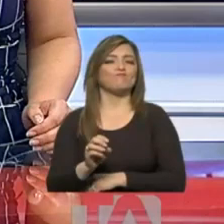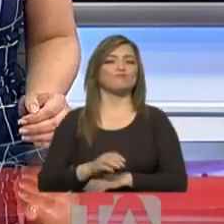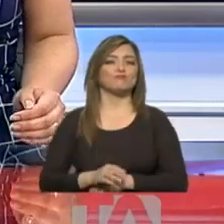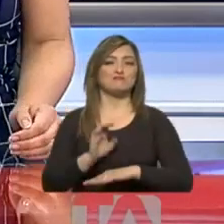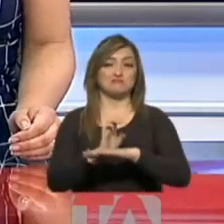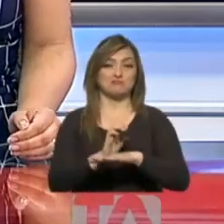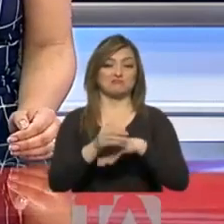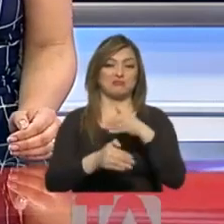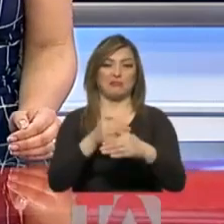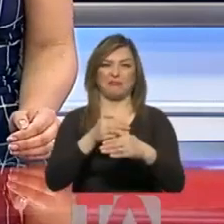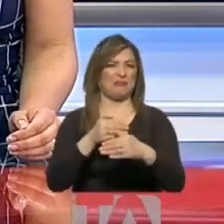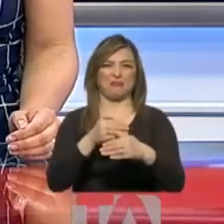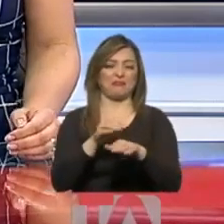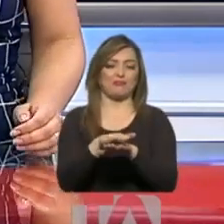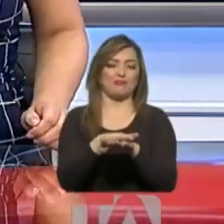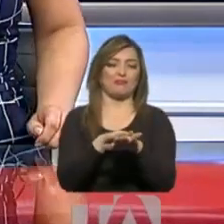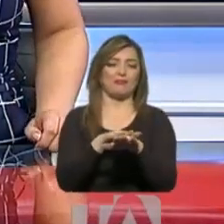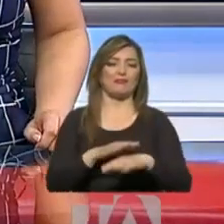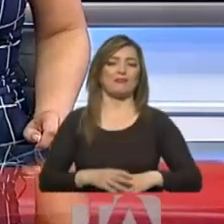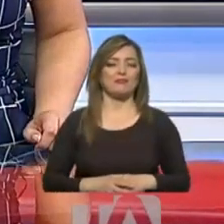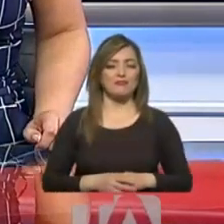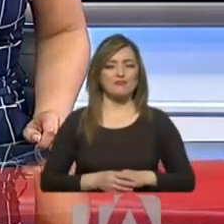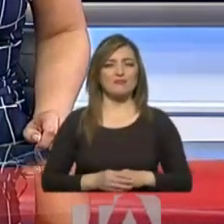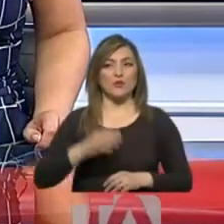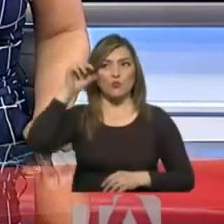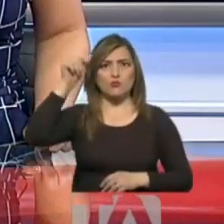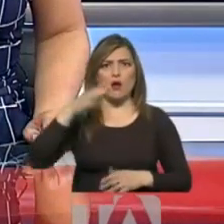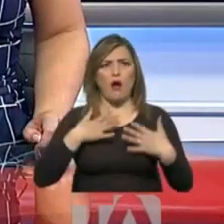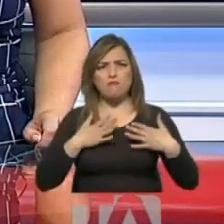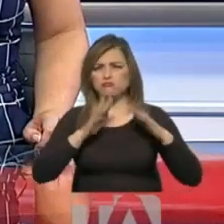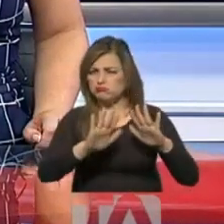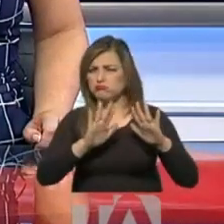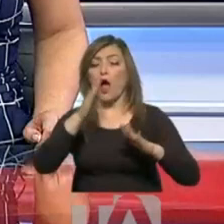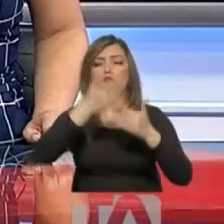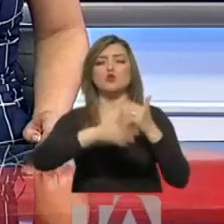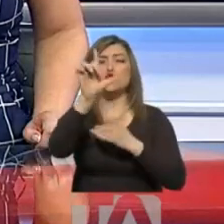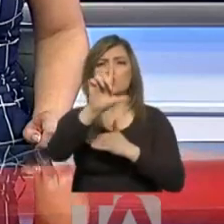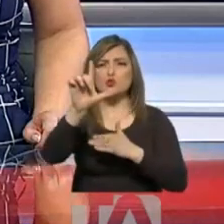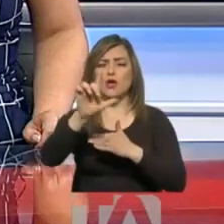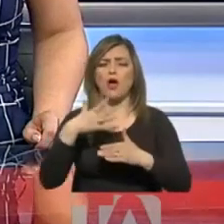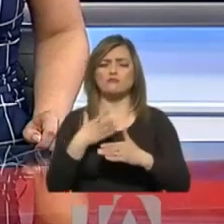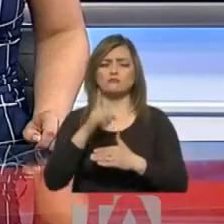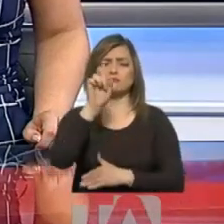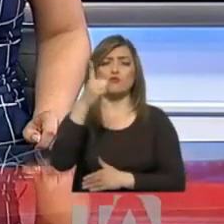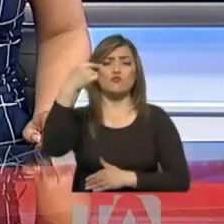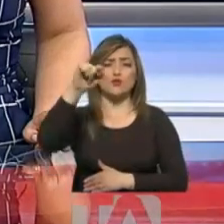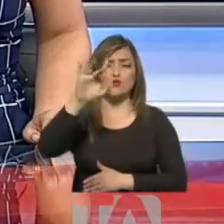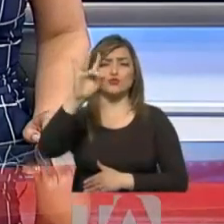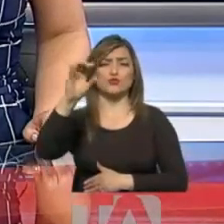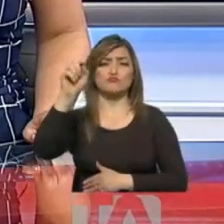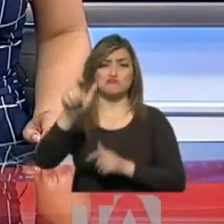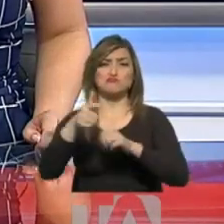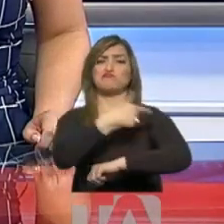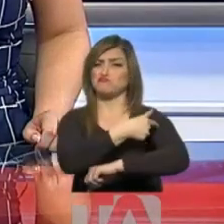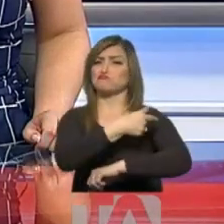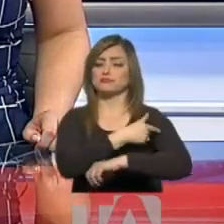avanza a paso lento con el plan de inmunización. El gobierno que asegura vacunará a 1.800.000 personas hasta el próximo lunes, sostiene